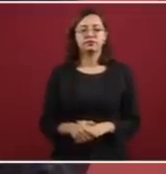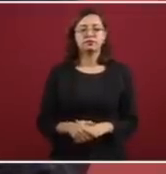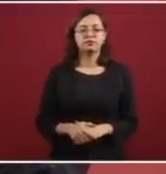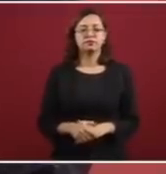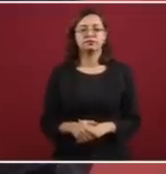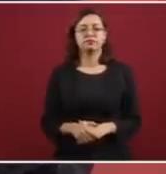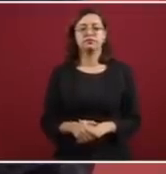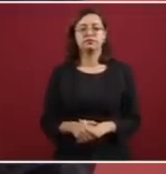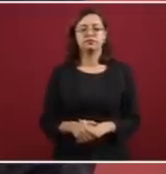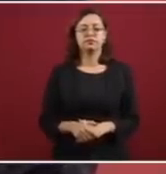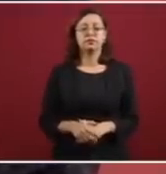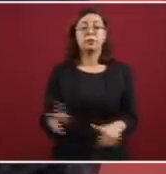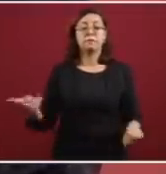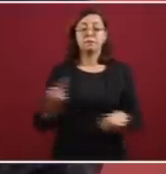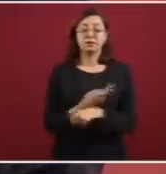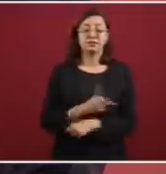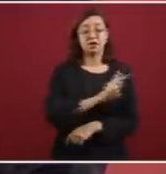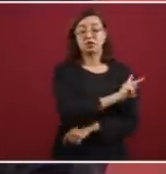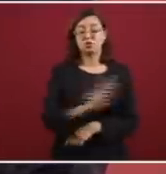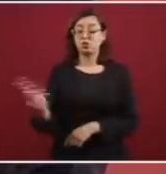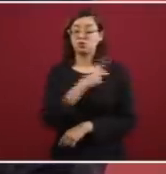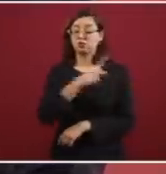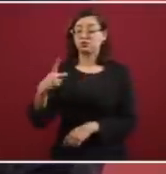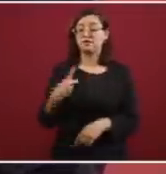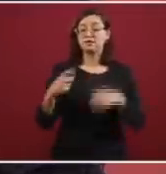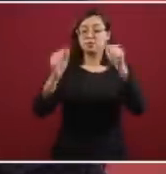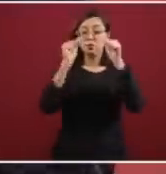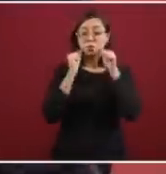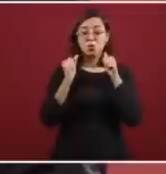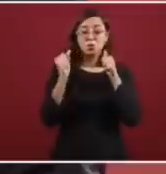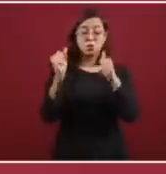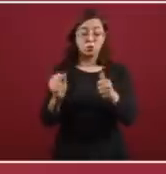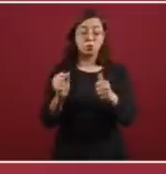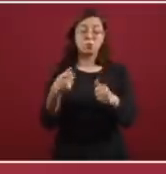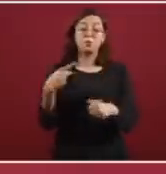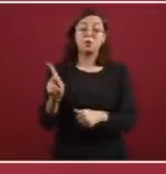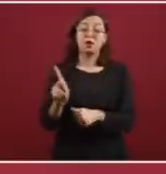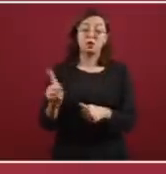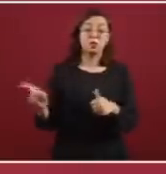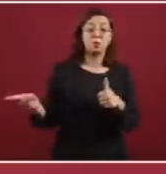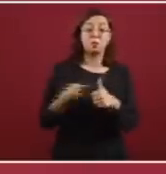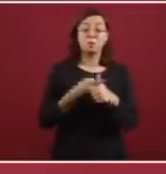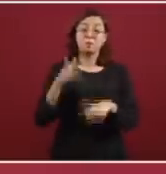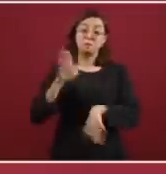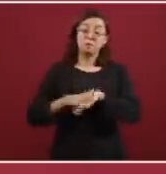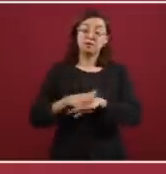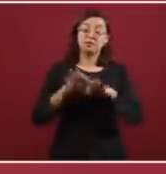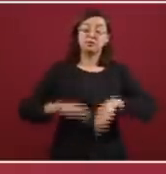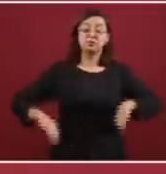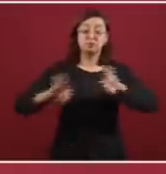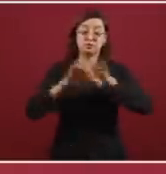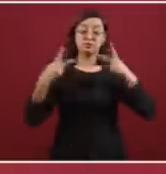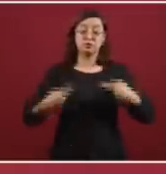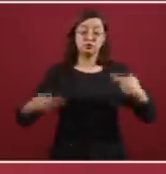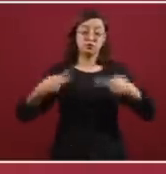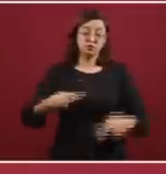atender a todos, sobre todo la gente humilde, la gente